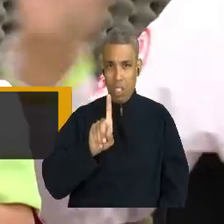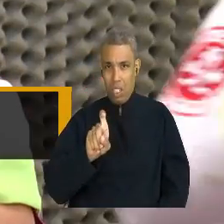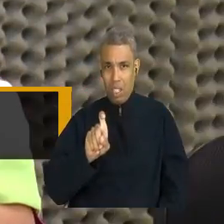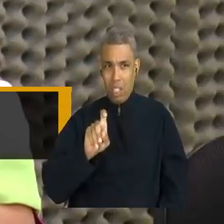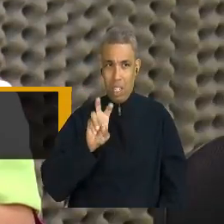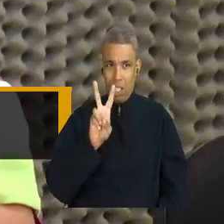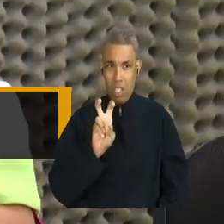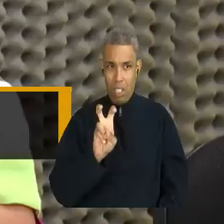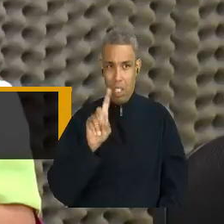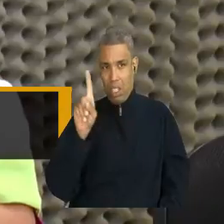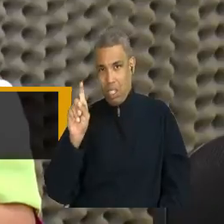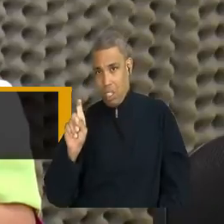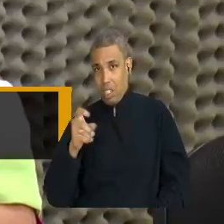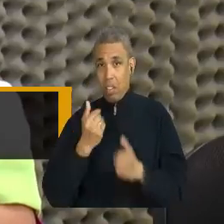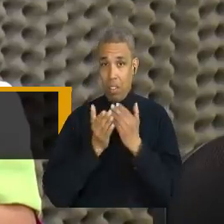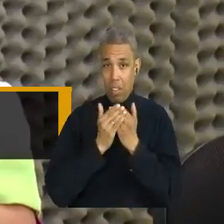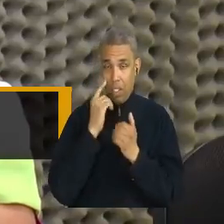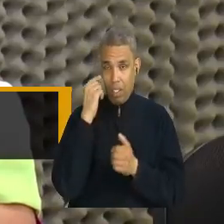300-231-3676.